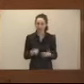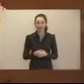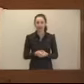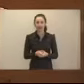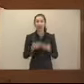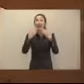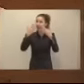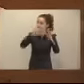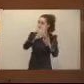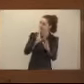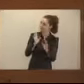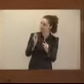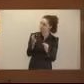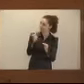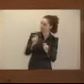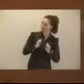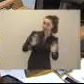Gracias, pareceme un detalle